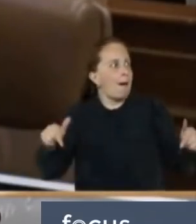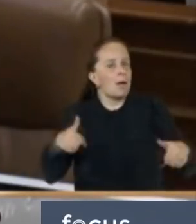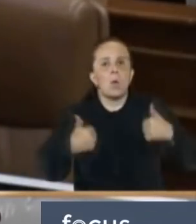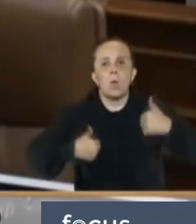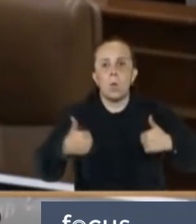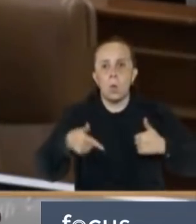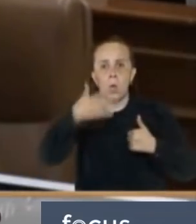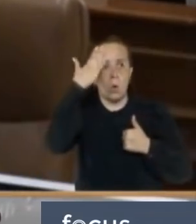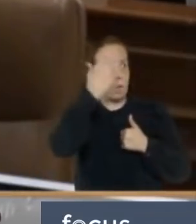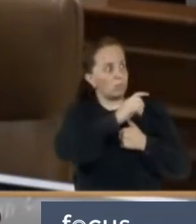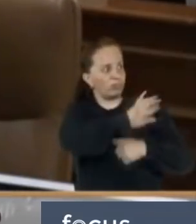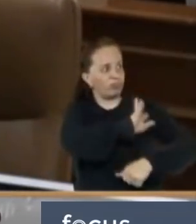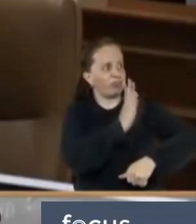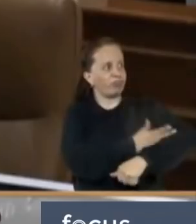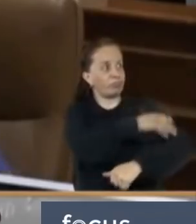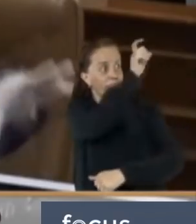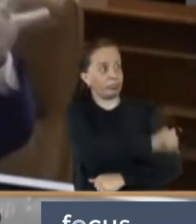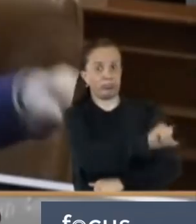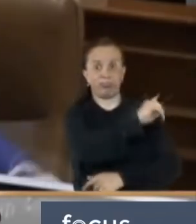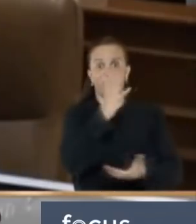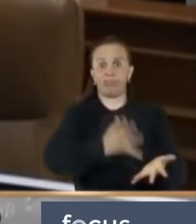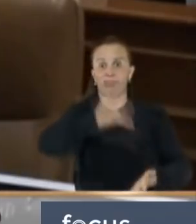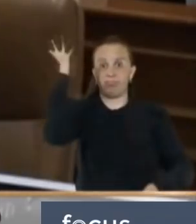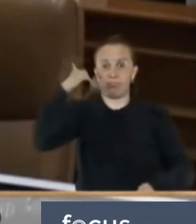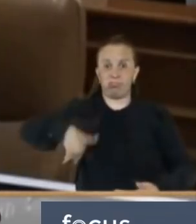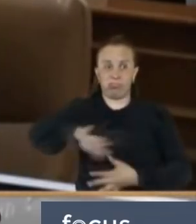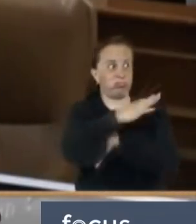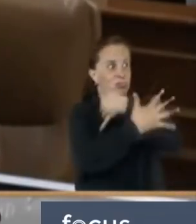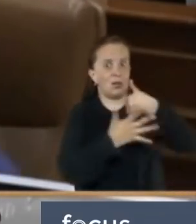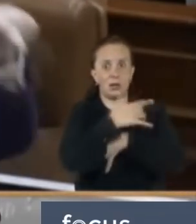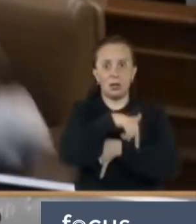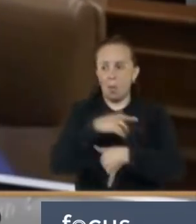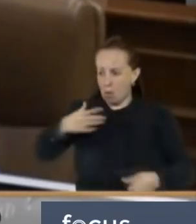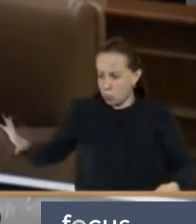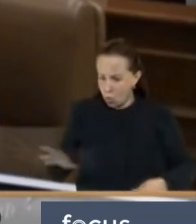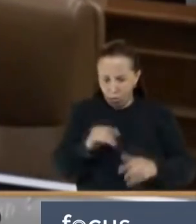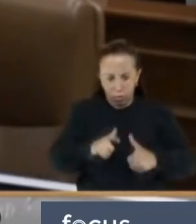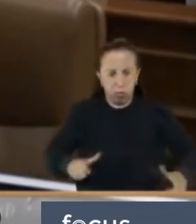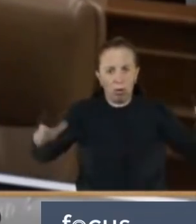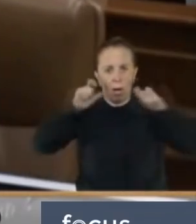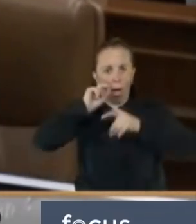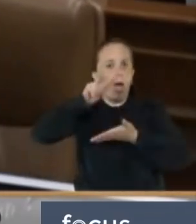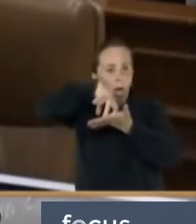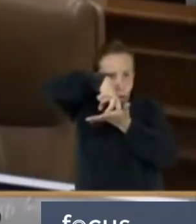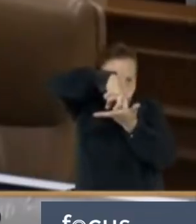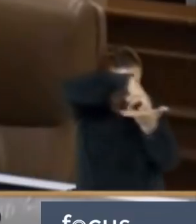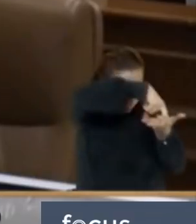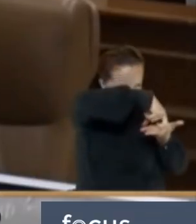del décimo millonario del país para que un Congreso se arrodillara frente a los candidatos de